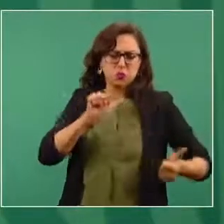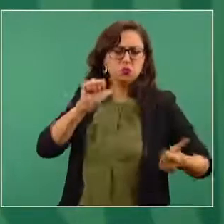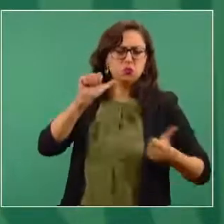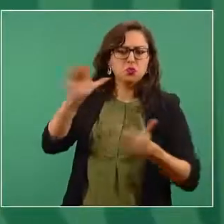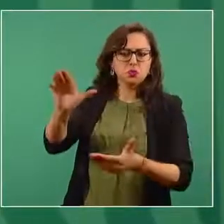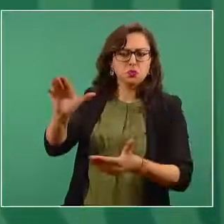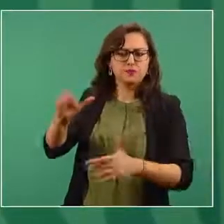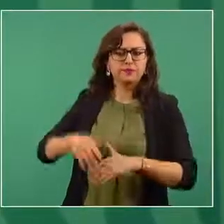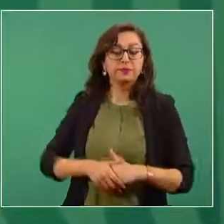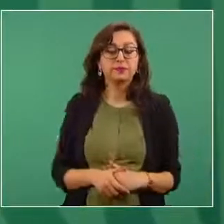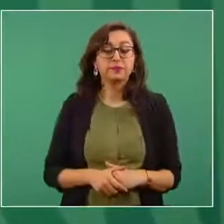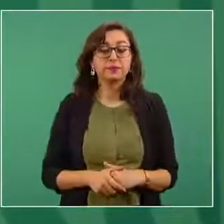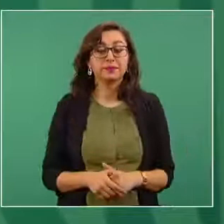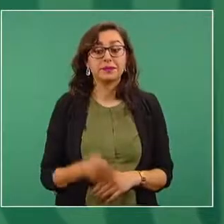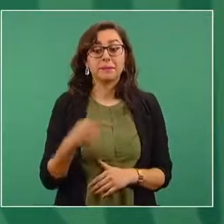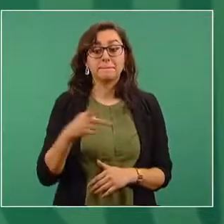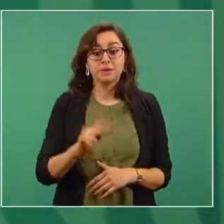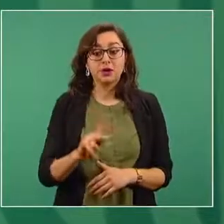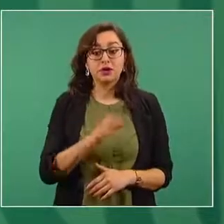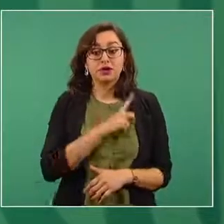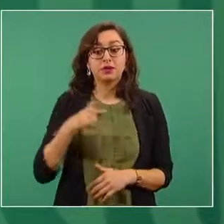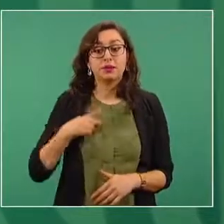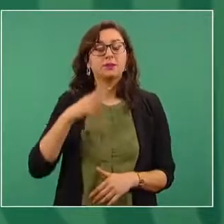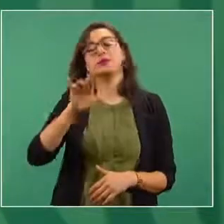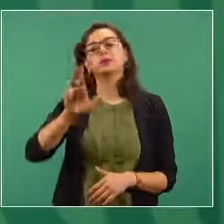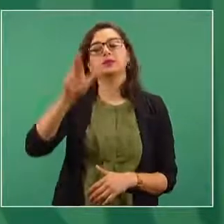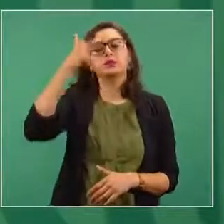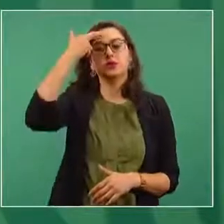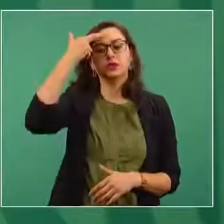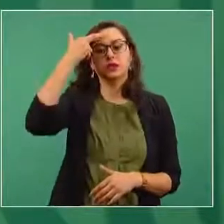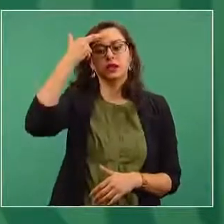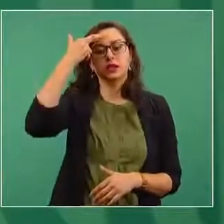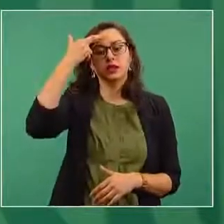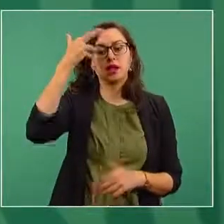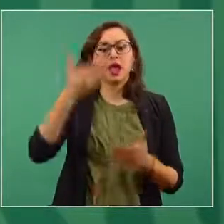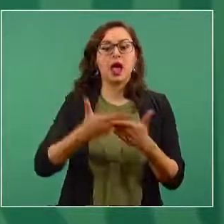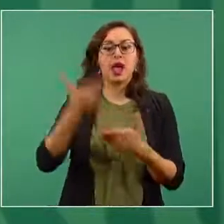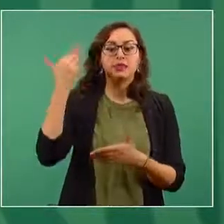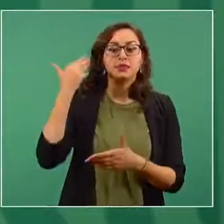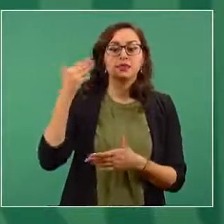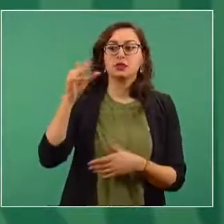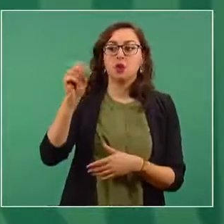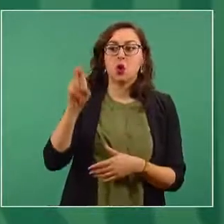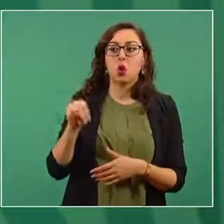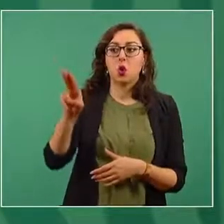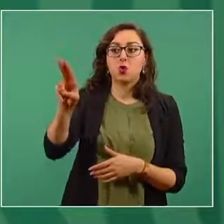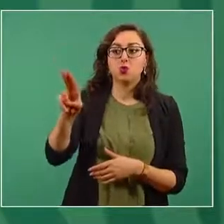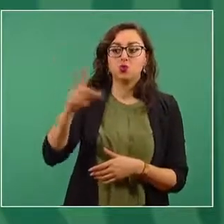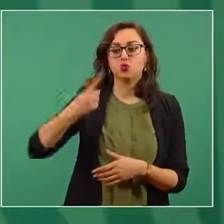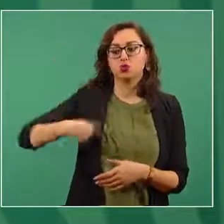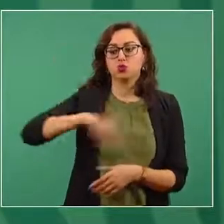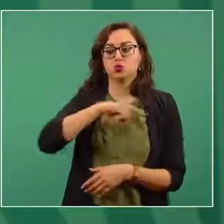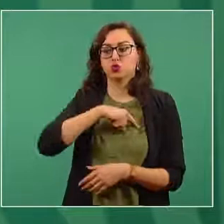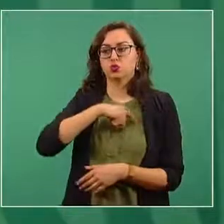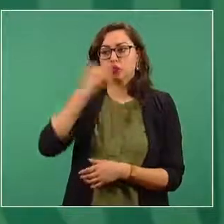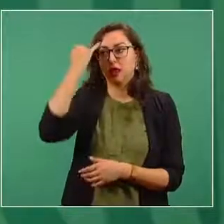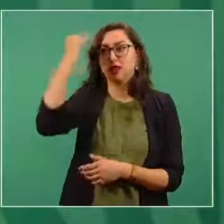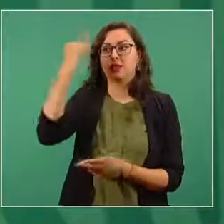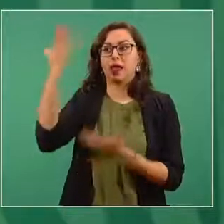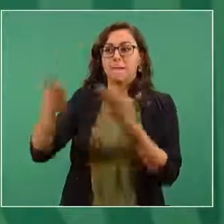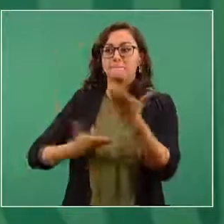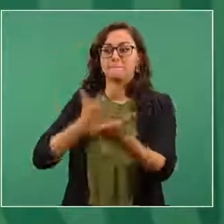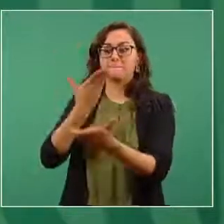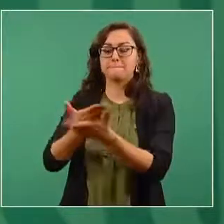Yo recuerdo de que nosotros propusimos en Naciones Unidas una resolución para que la